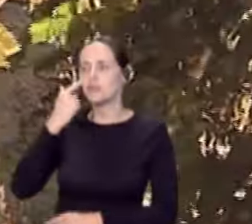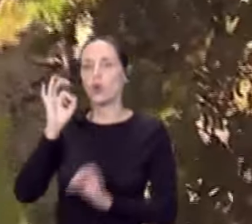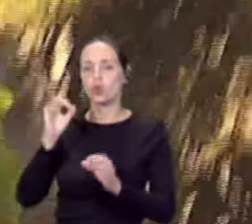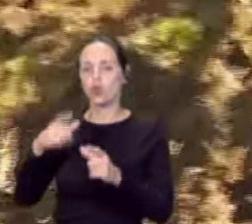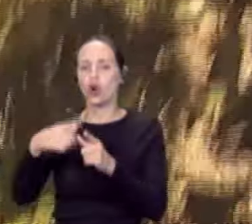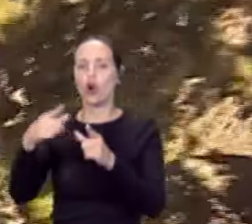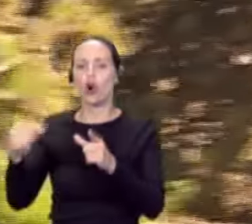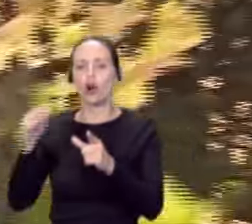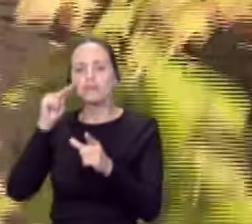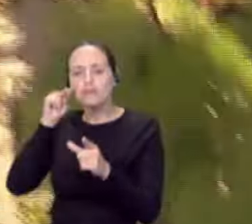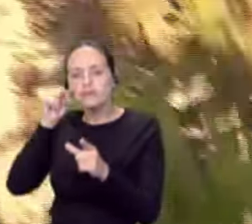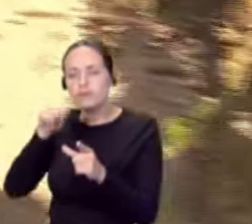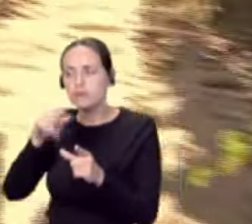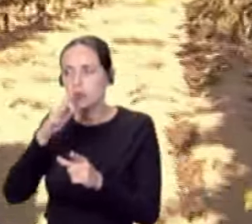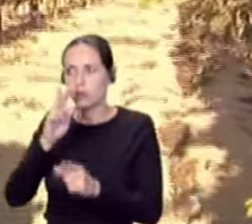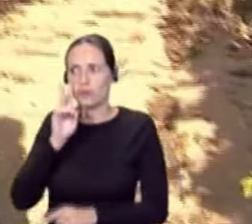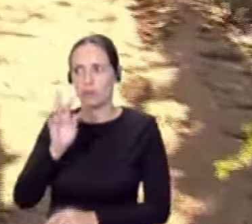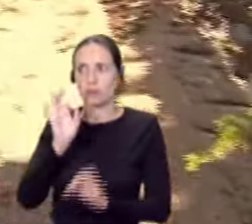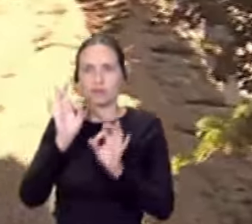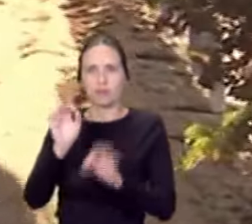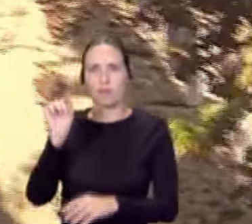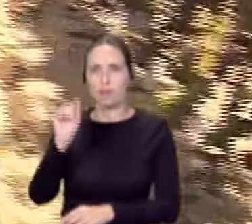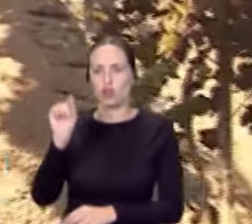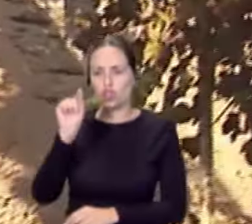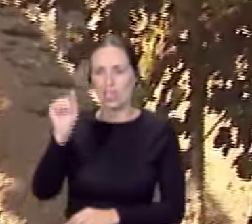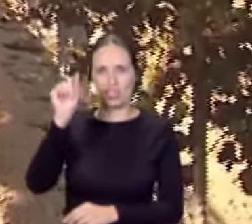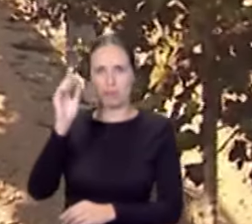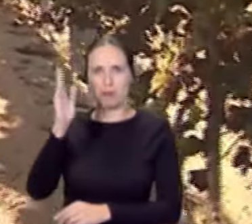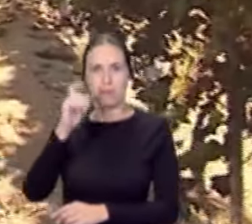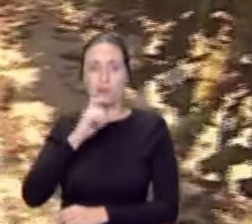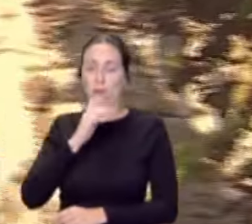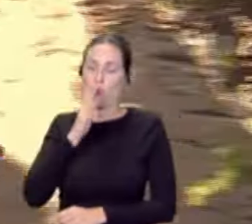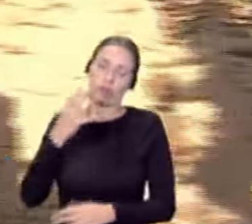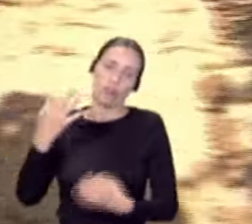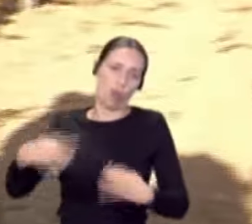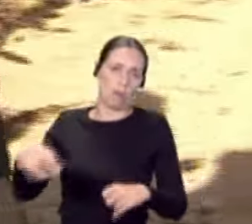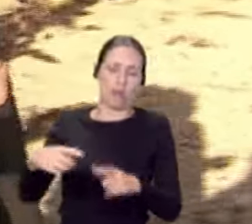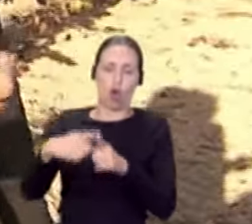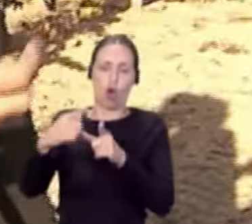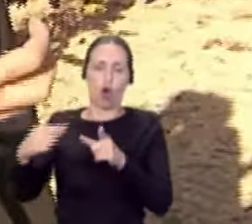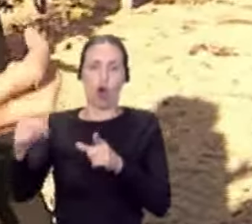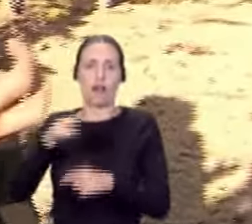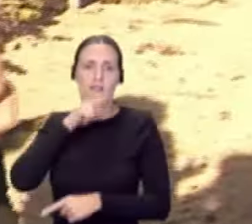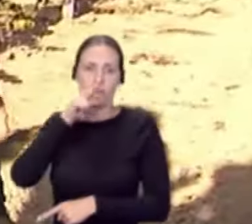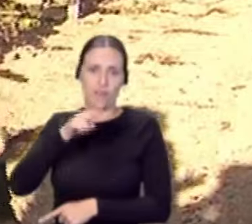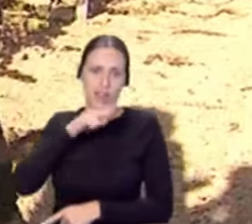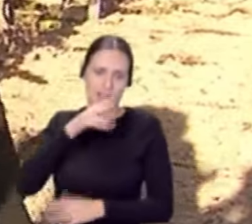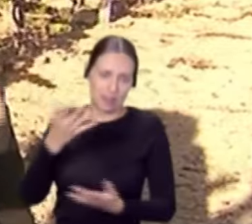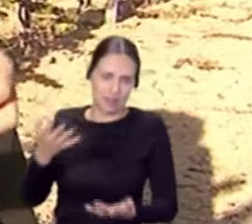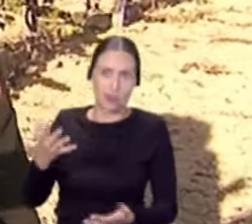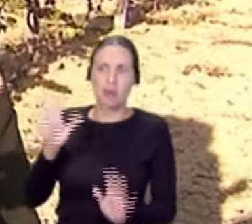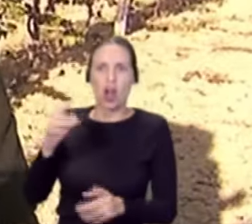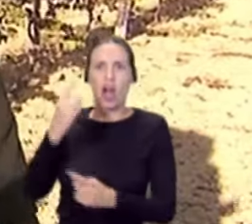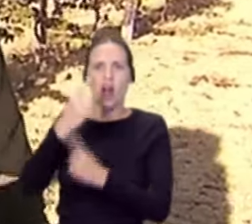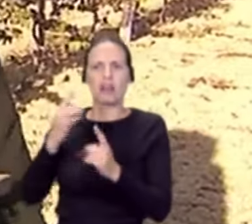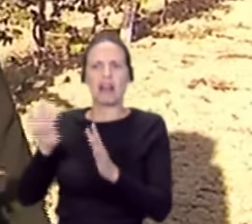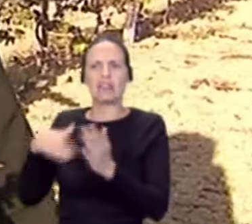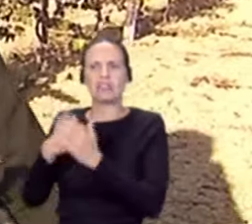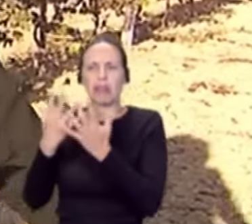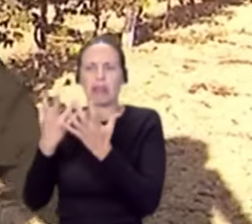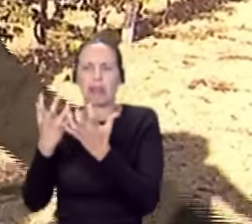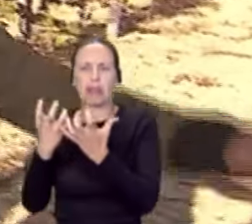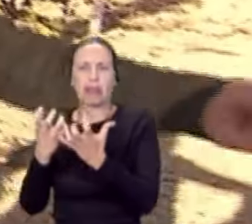de nosotros es la afección directa que hace este mosquito. La hoja normalmente, bueno, es verde, como sabemos, pero algunas que se van arrugando, incluso se van volviendo de otro color,